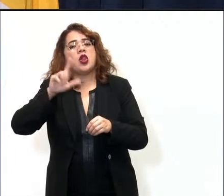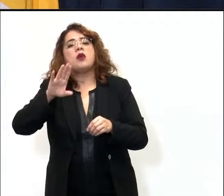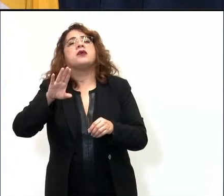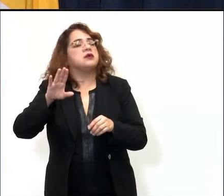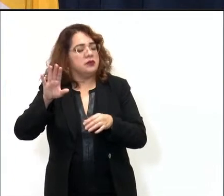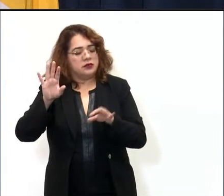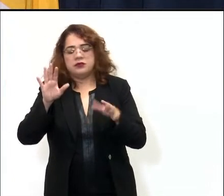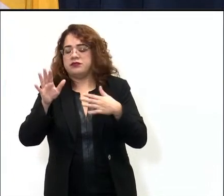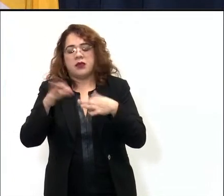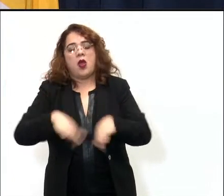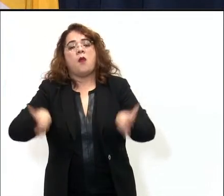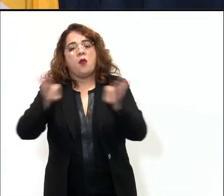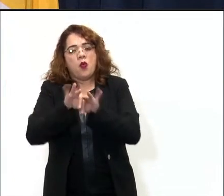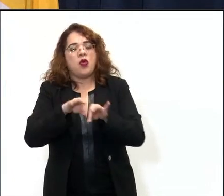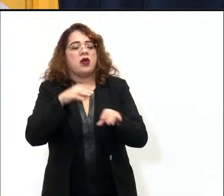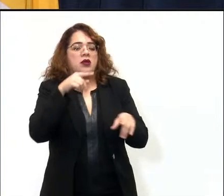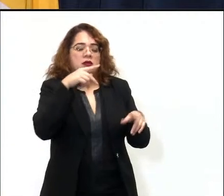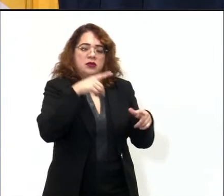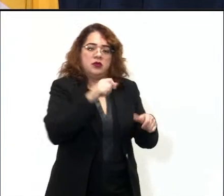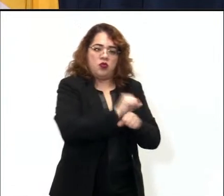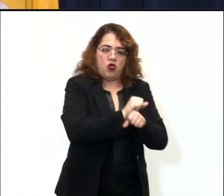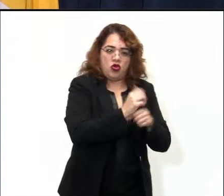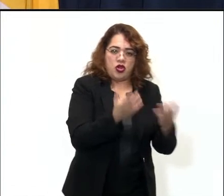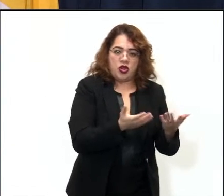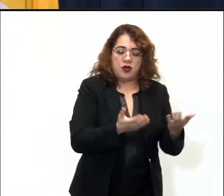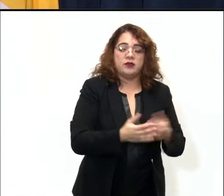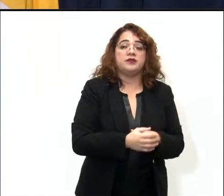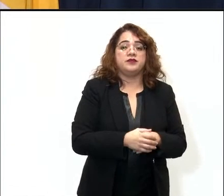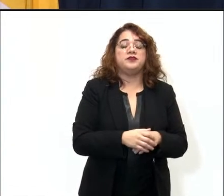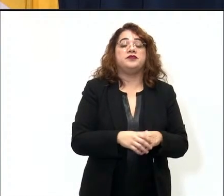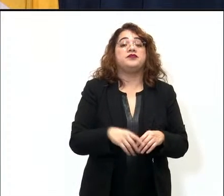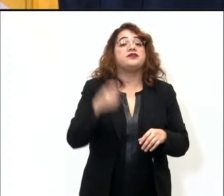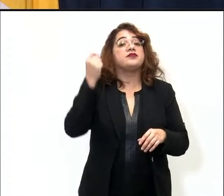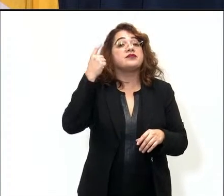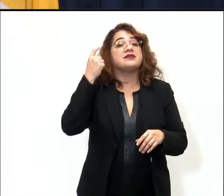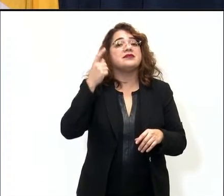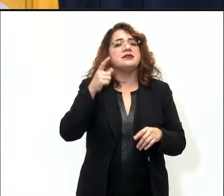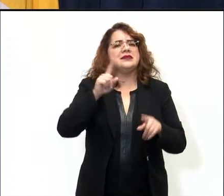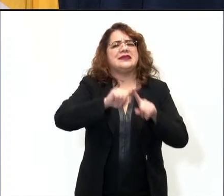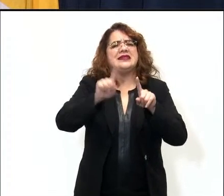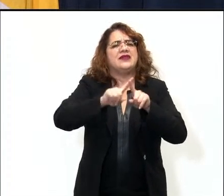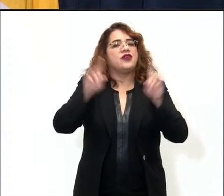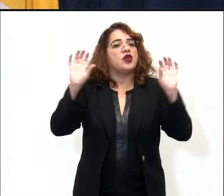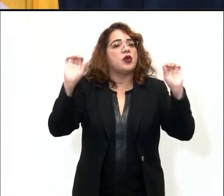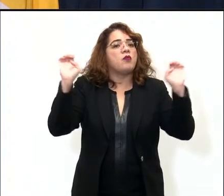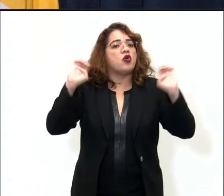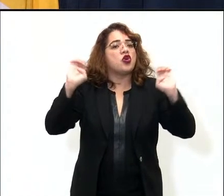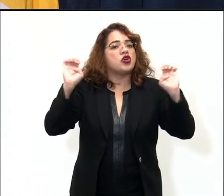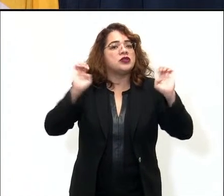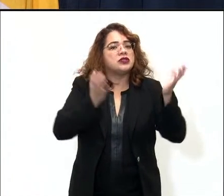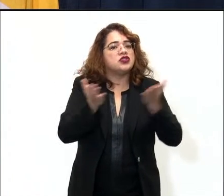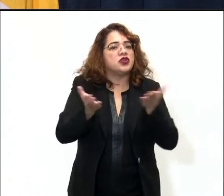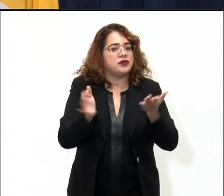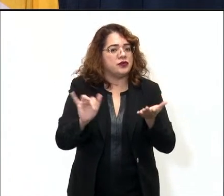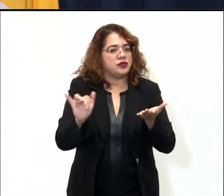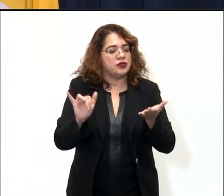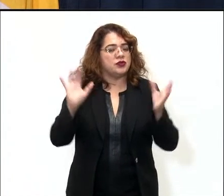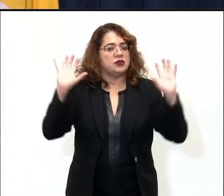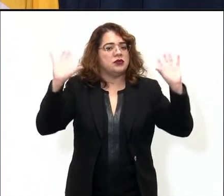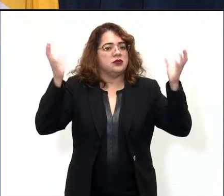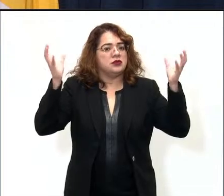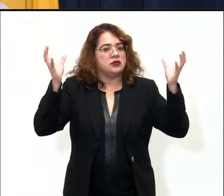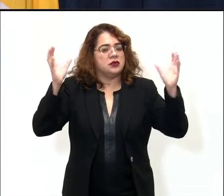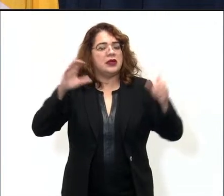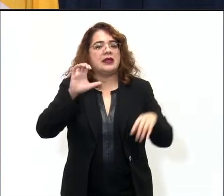de emergencias médicas y otros personales que brindan servicios médicos de emergencia, mientras que en el programa de